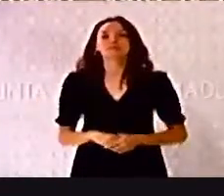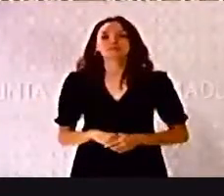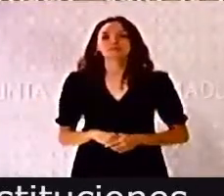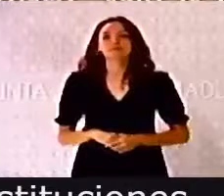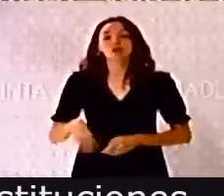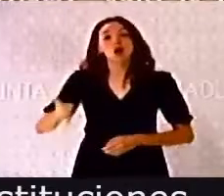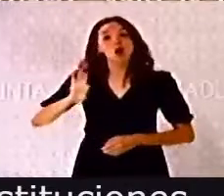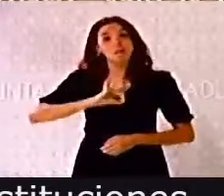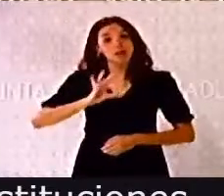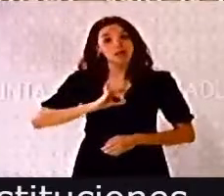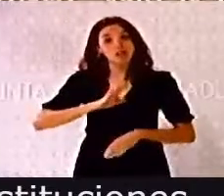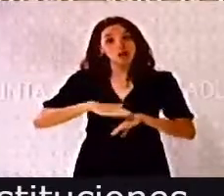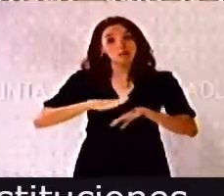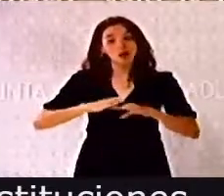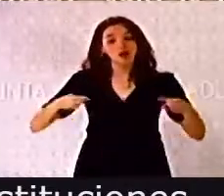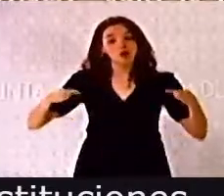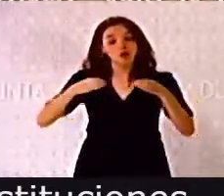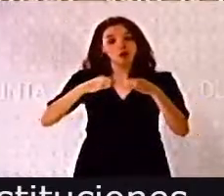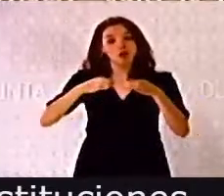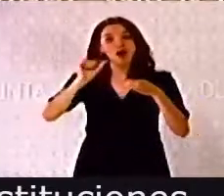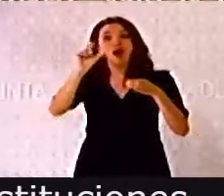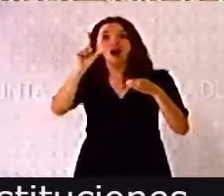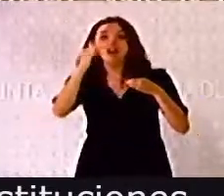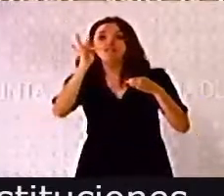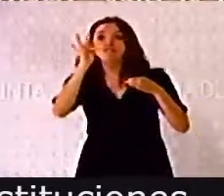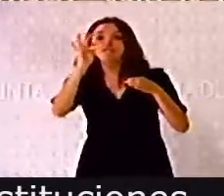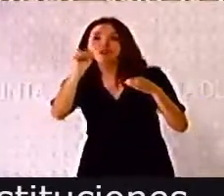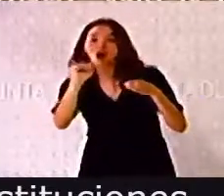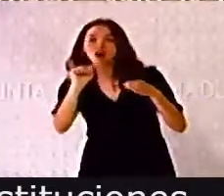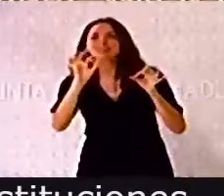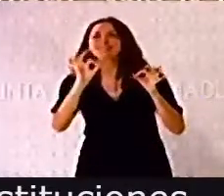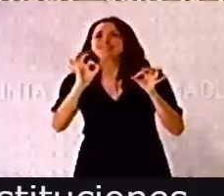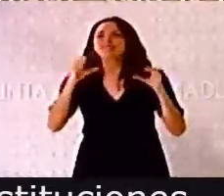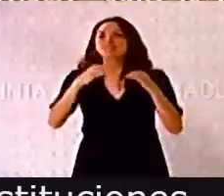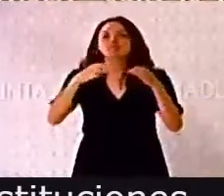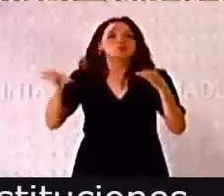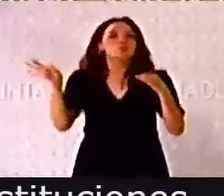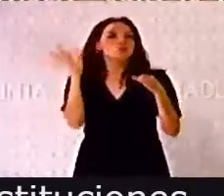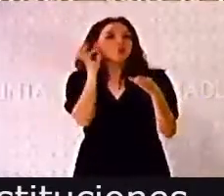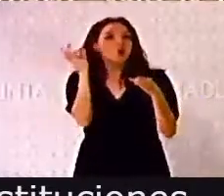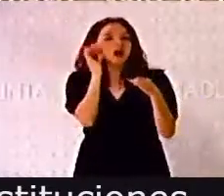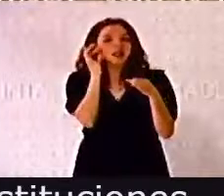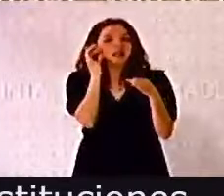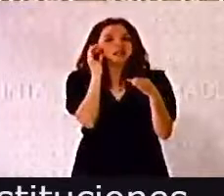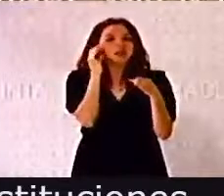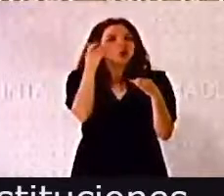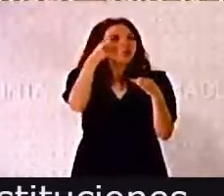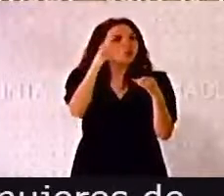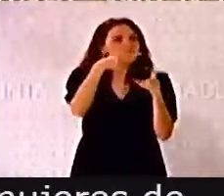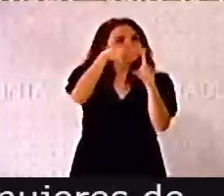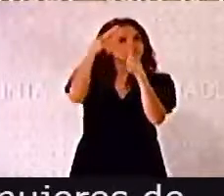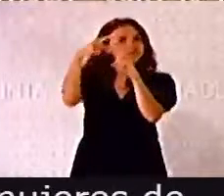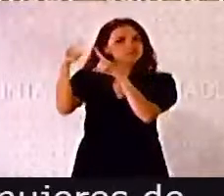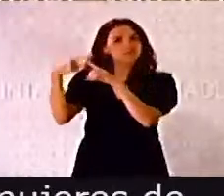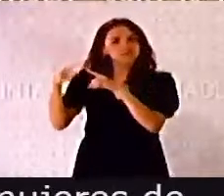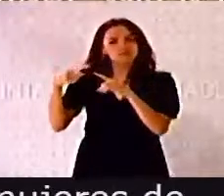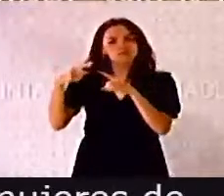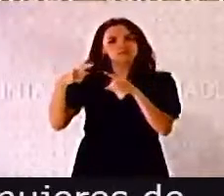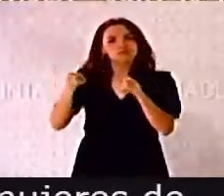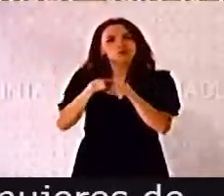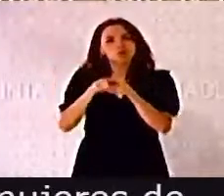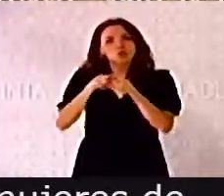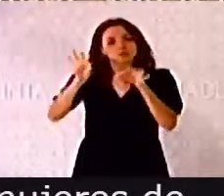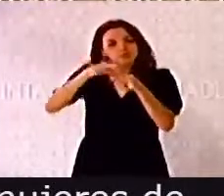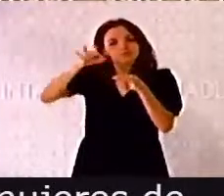Medalla al operativo Alfa, que es ese grupo de mujeres de distintas localidades que estuvieron fabricando batas